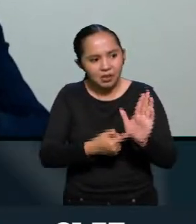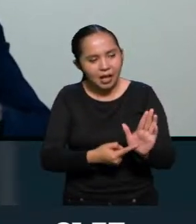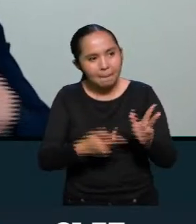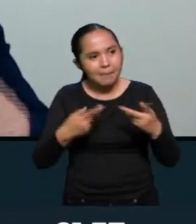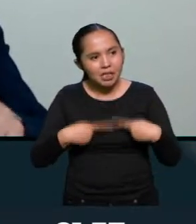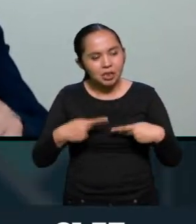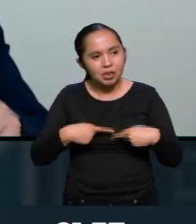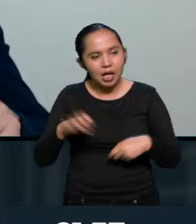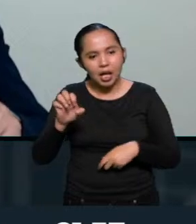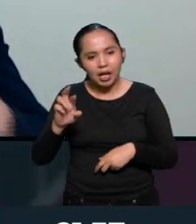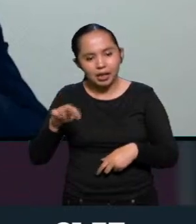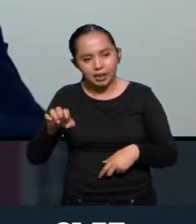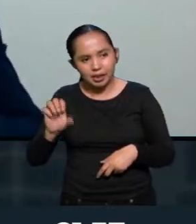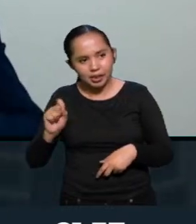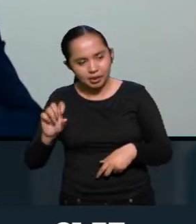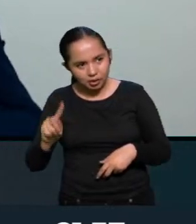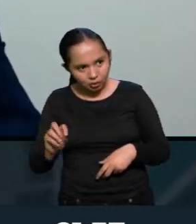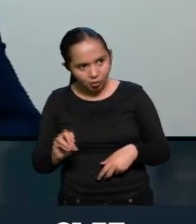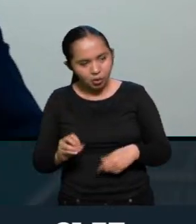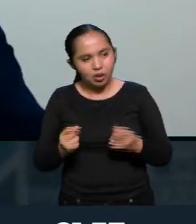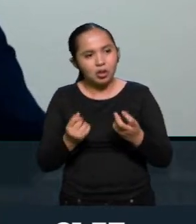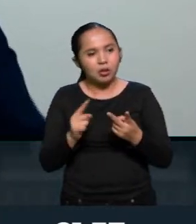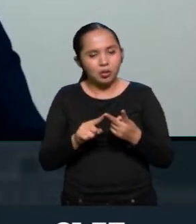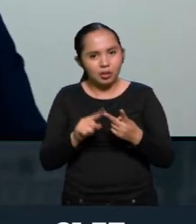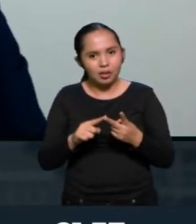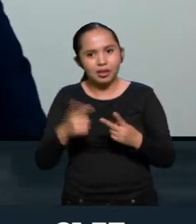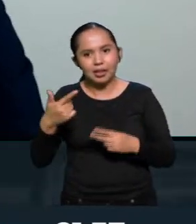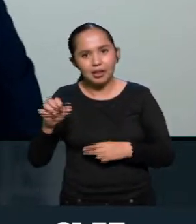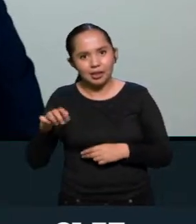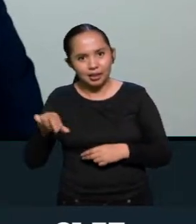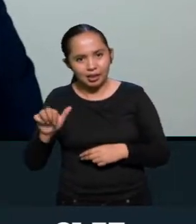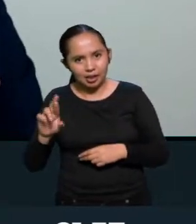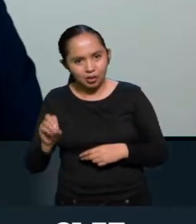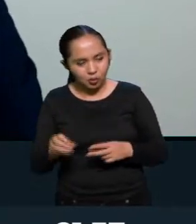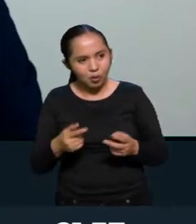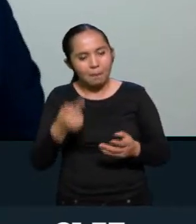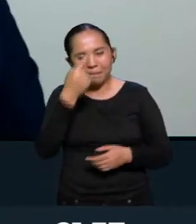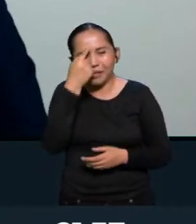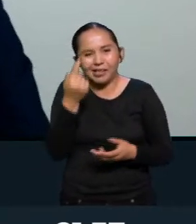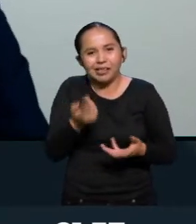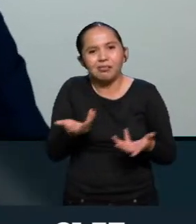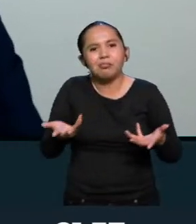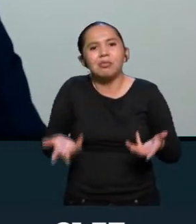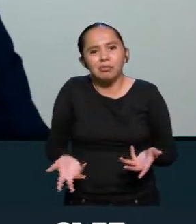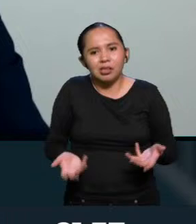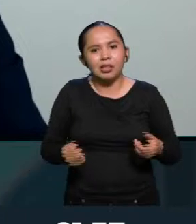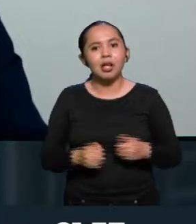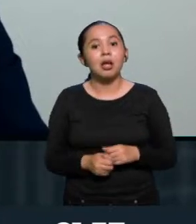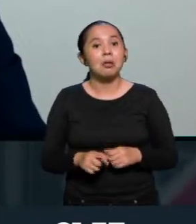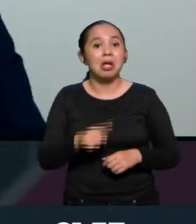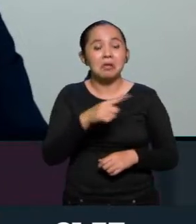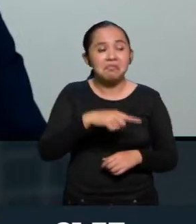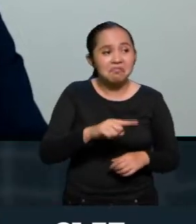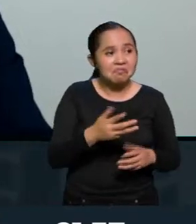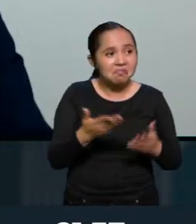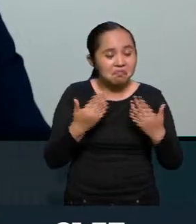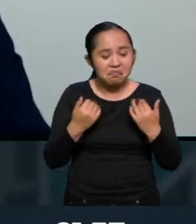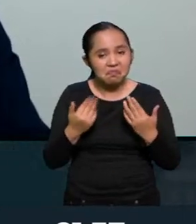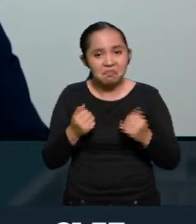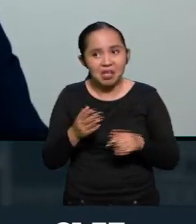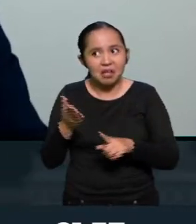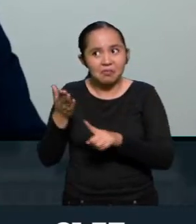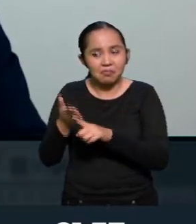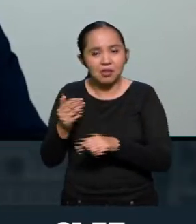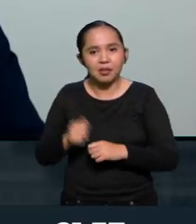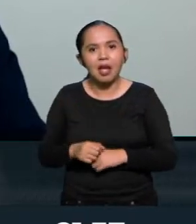como Ernesto Zedillo y Genaro García Luna para que sin que tuviera absolutamente nada que ver, dijera que el